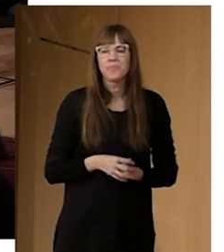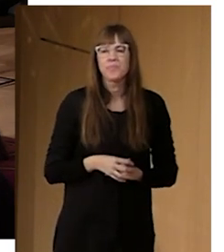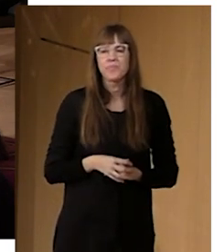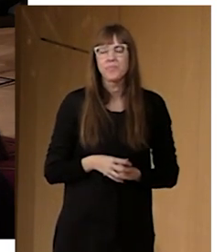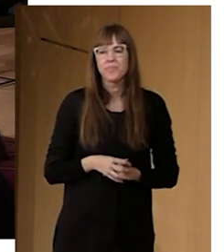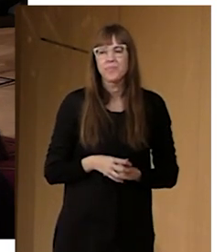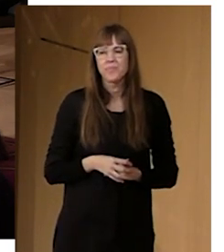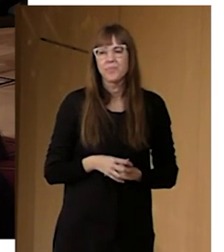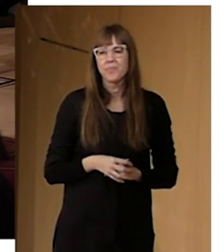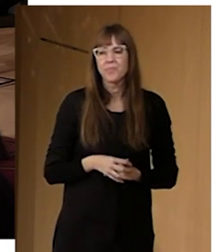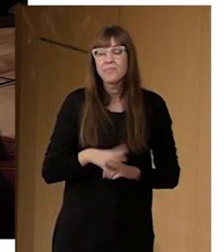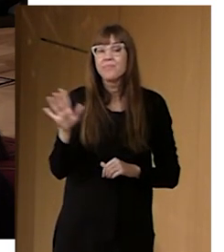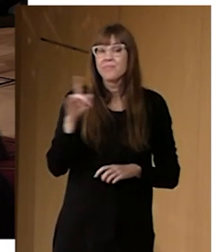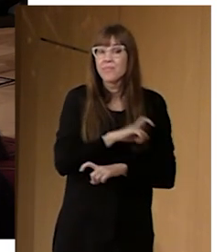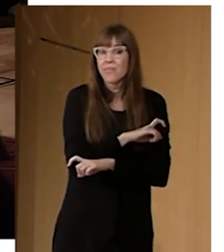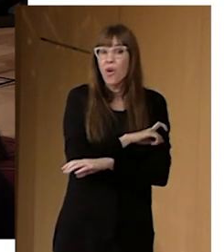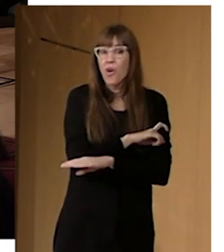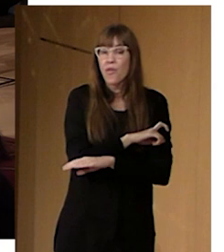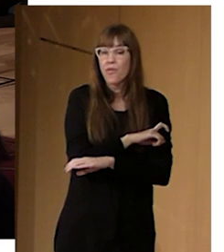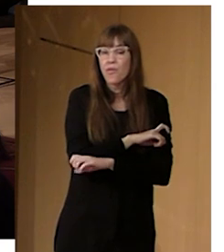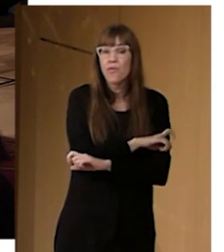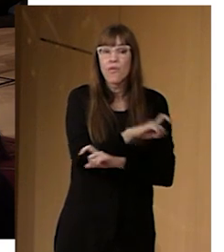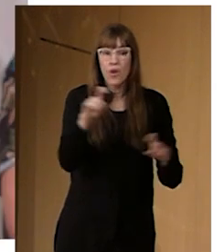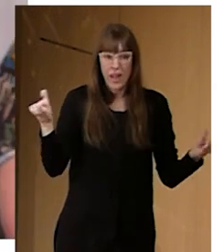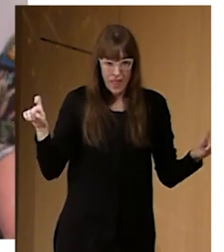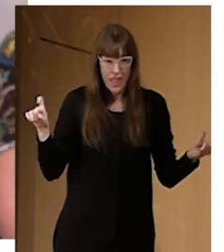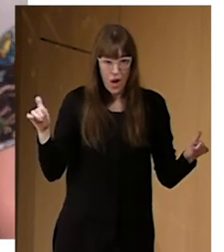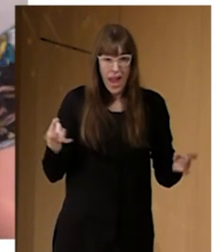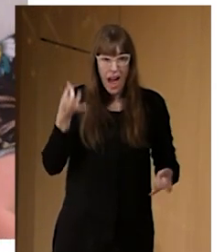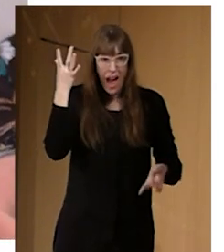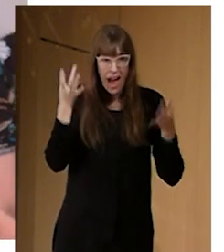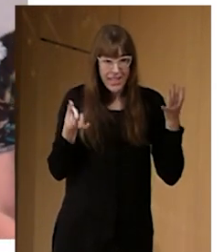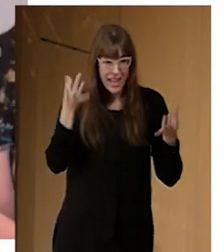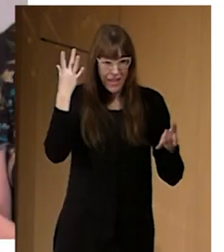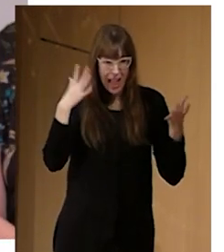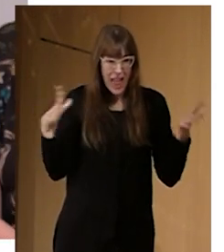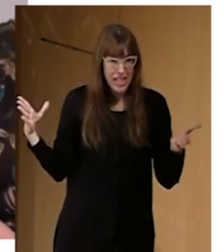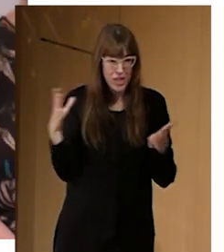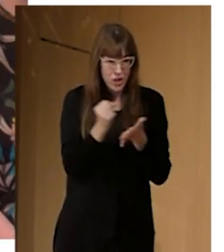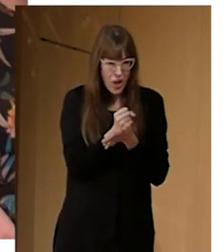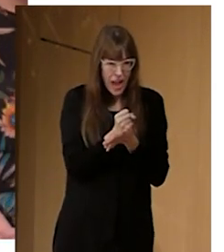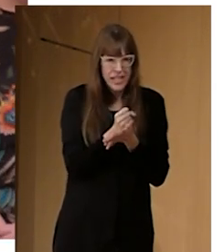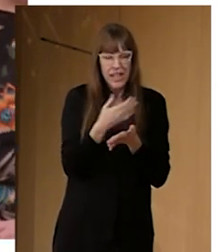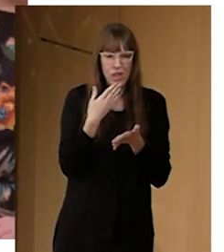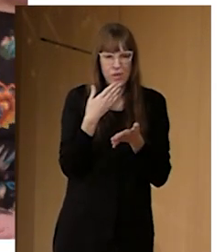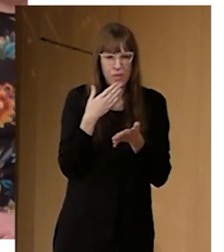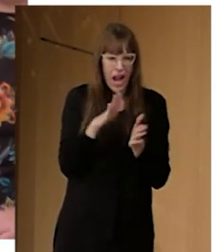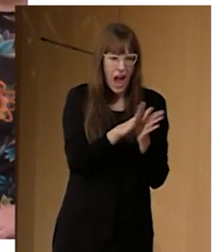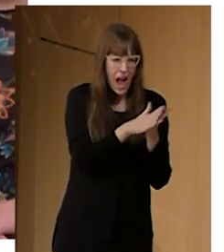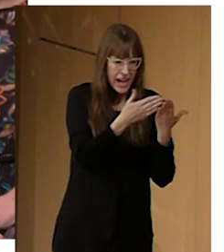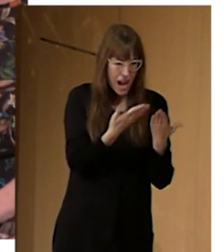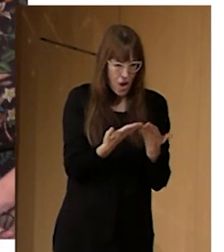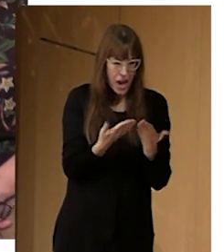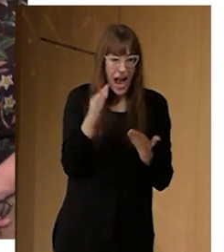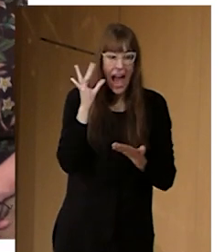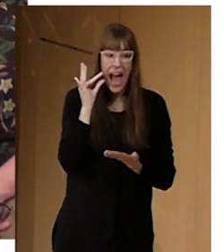eh la fundación tenía el 100% de sus actividades en formato analógico de repente llega la pandemia